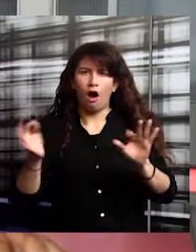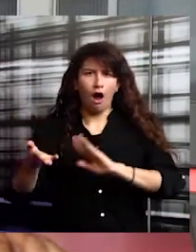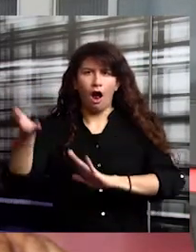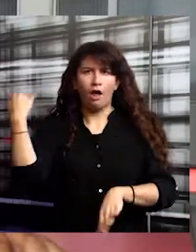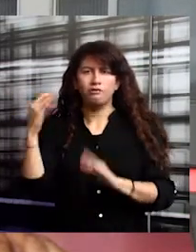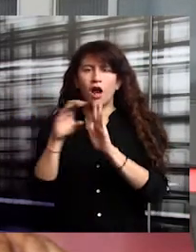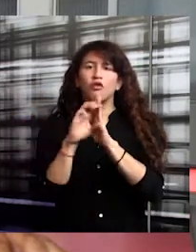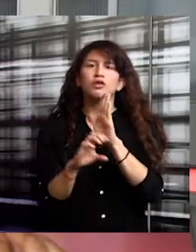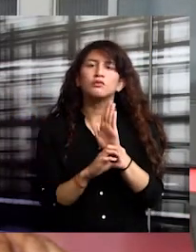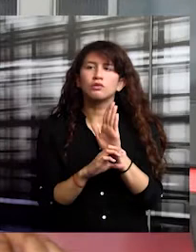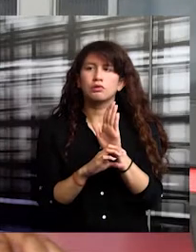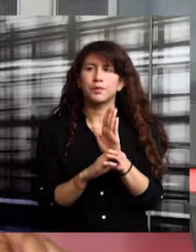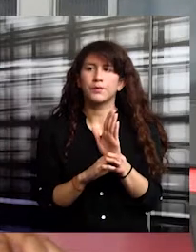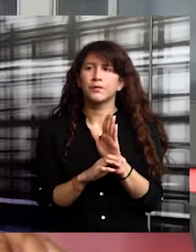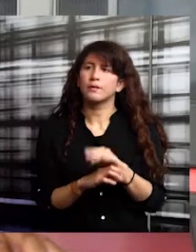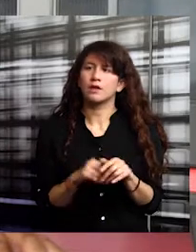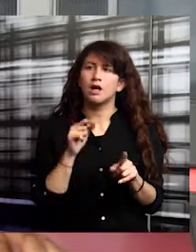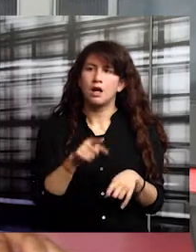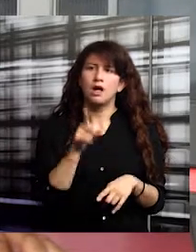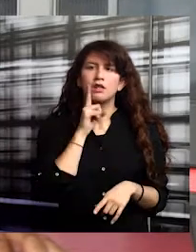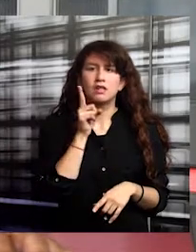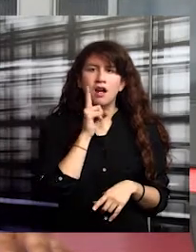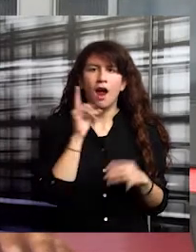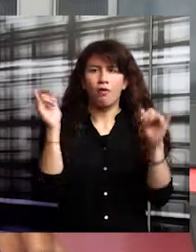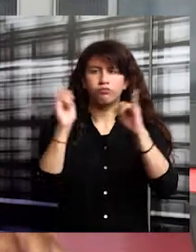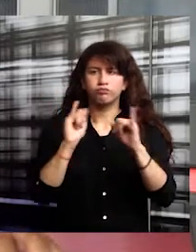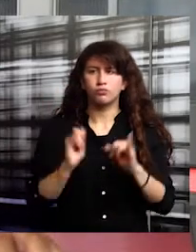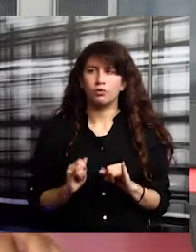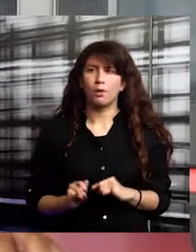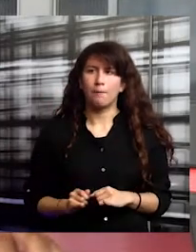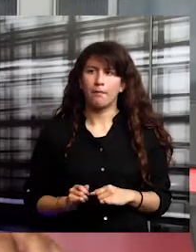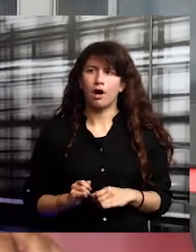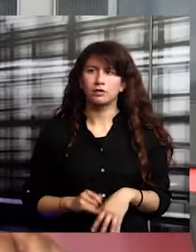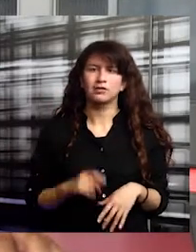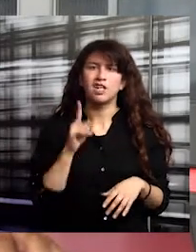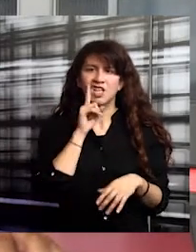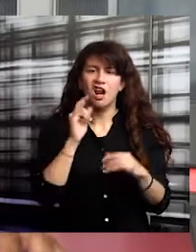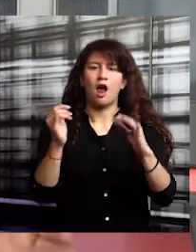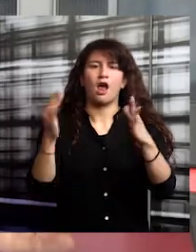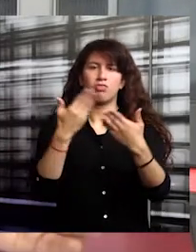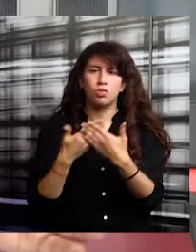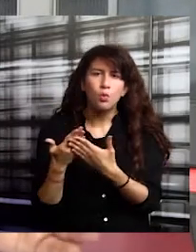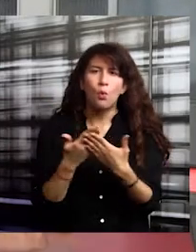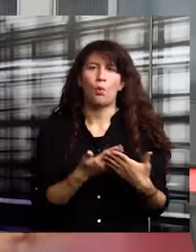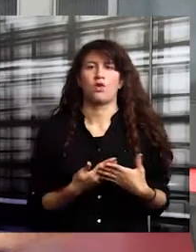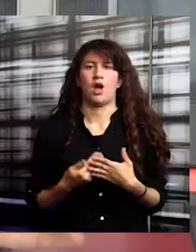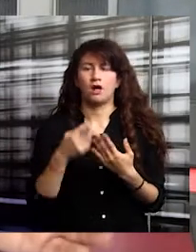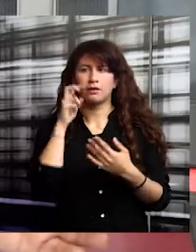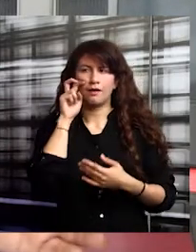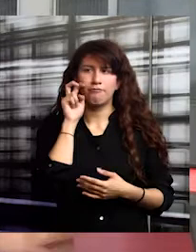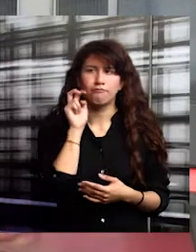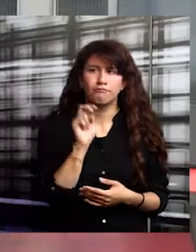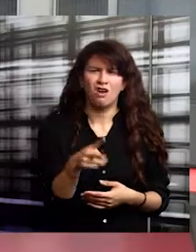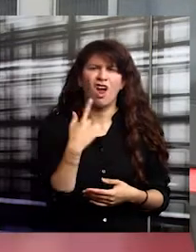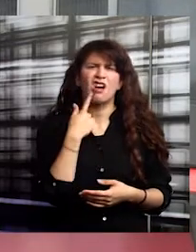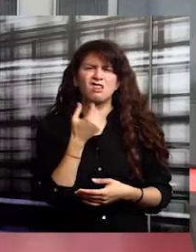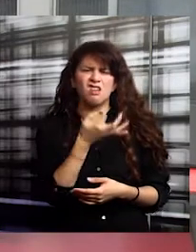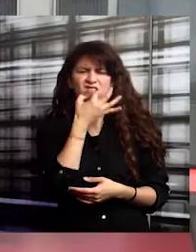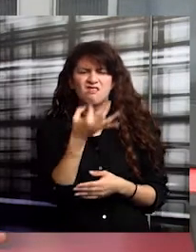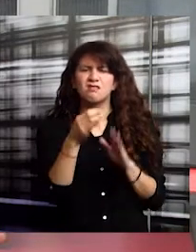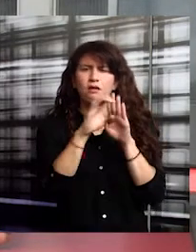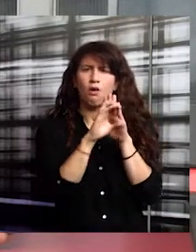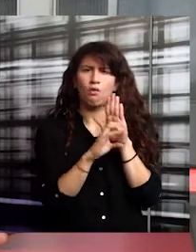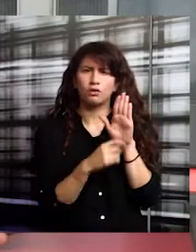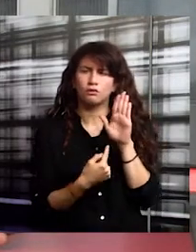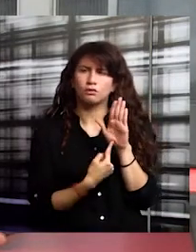tienen que estudiar, tienen que ver qué es lo que dice la Constitución para poder modificar o cambiar o construir